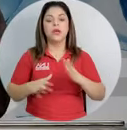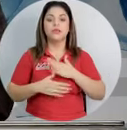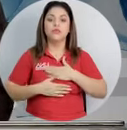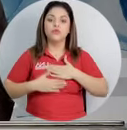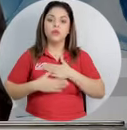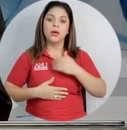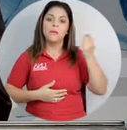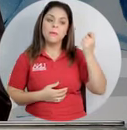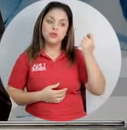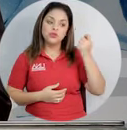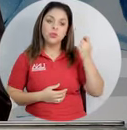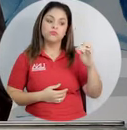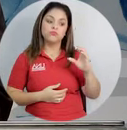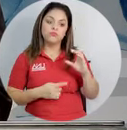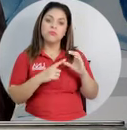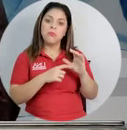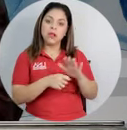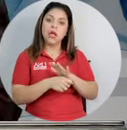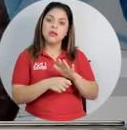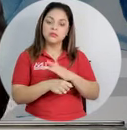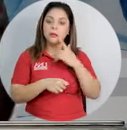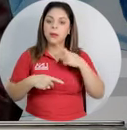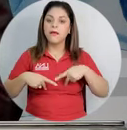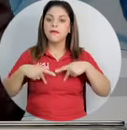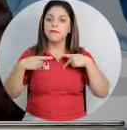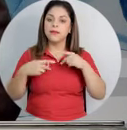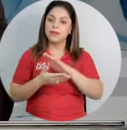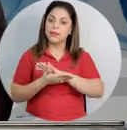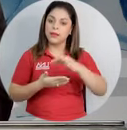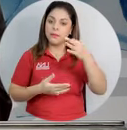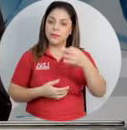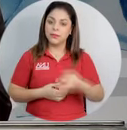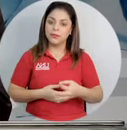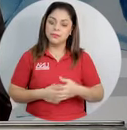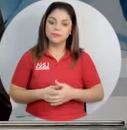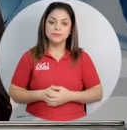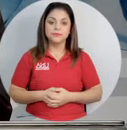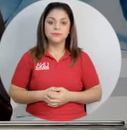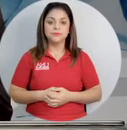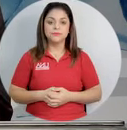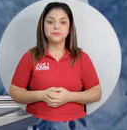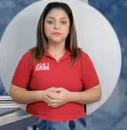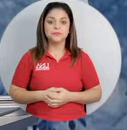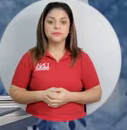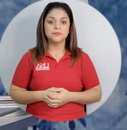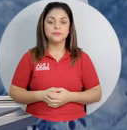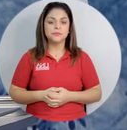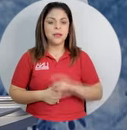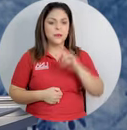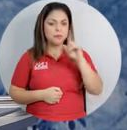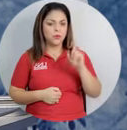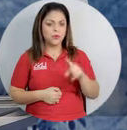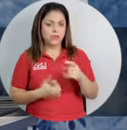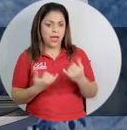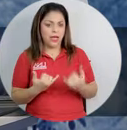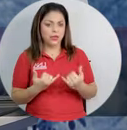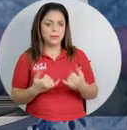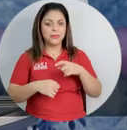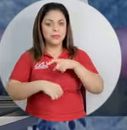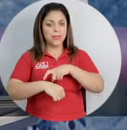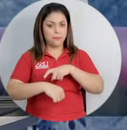poder disfrutar de una pensión que nos alcance para vivir dignamente. Es tiempo,